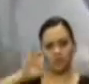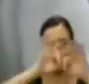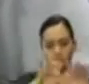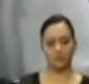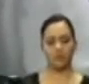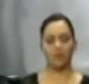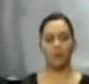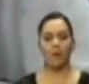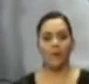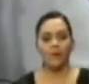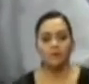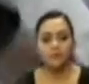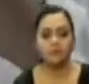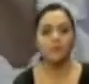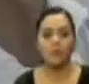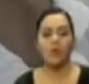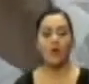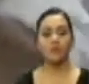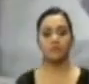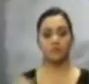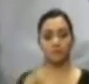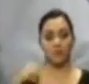Hoy martes, julio 28...